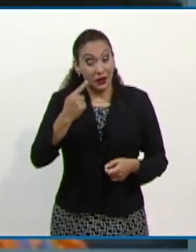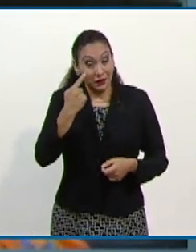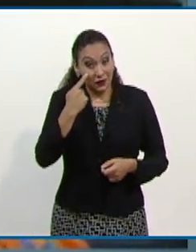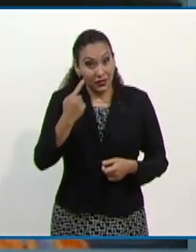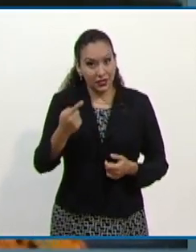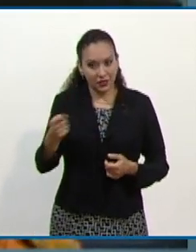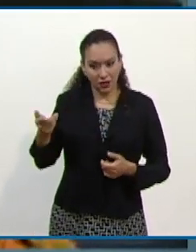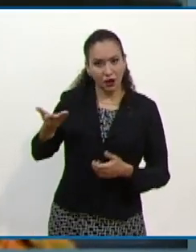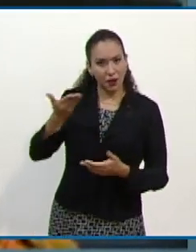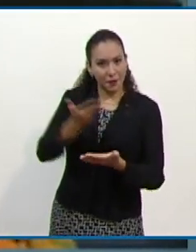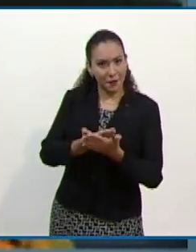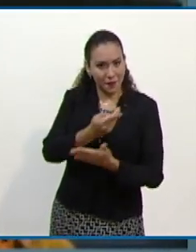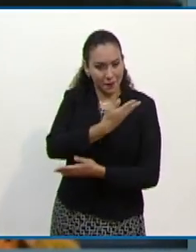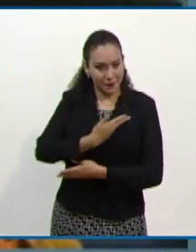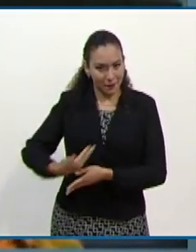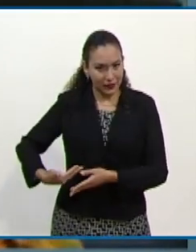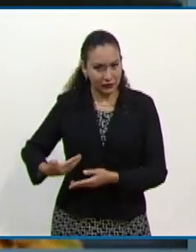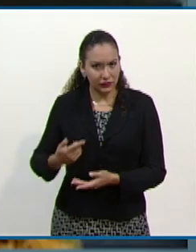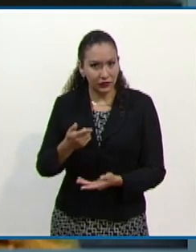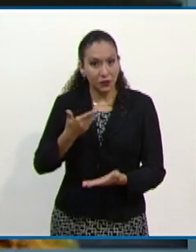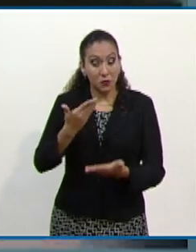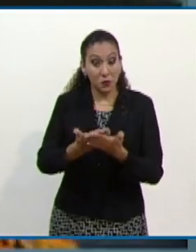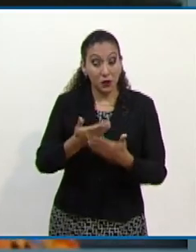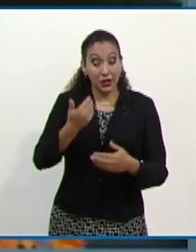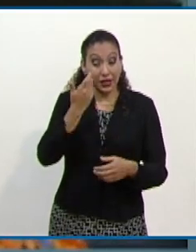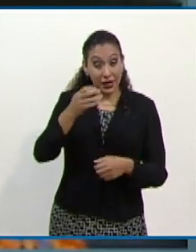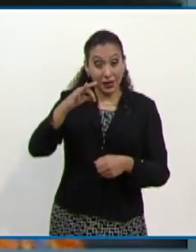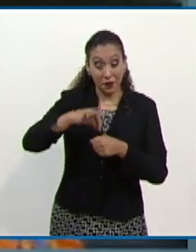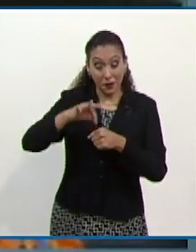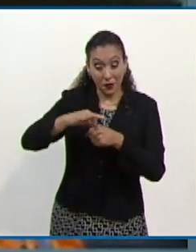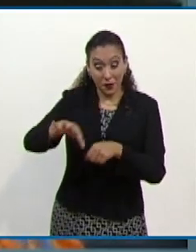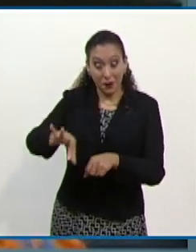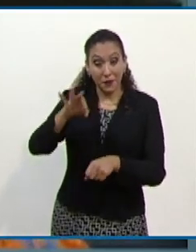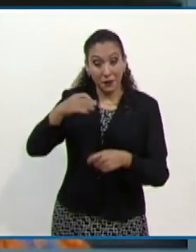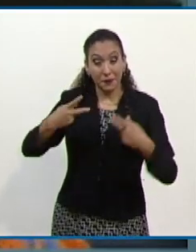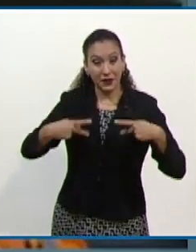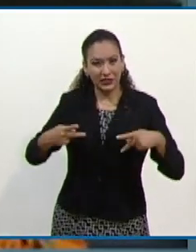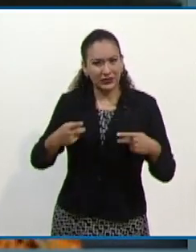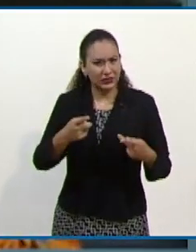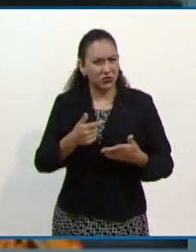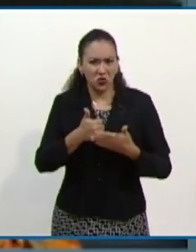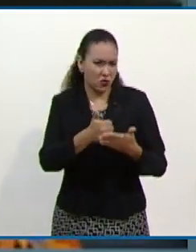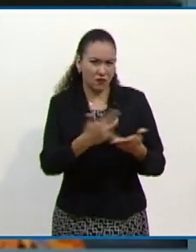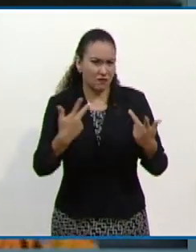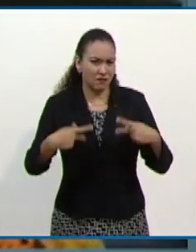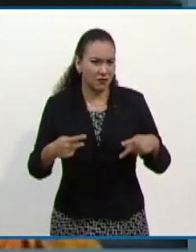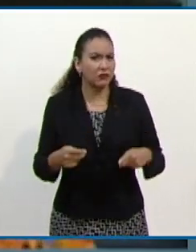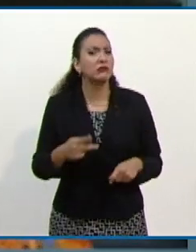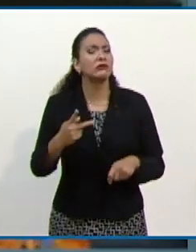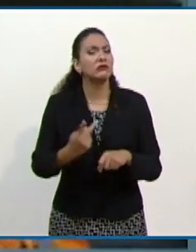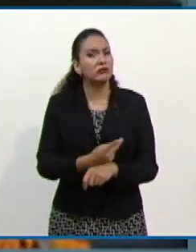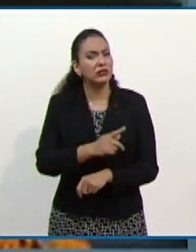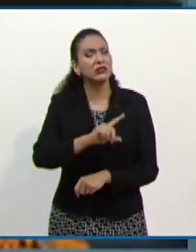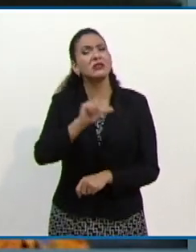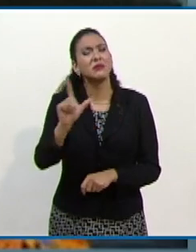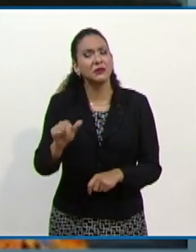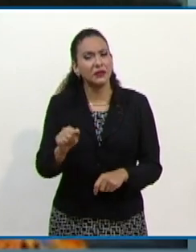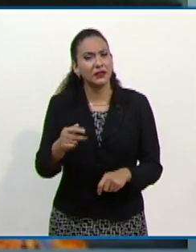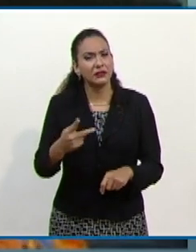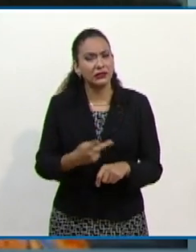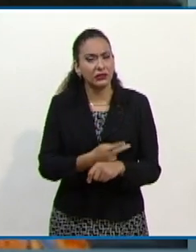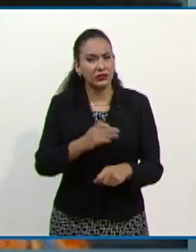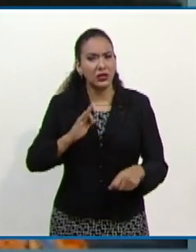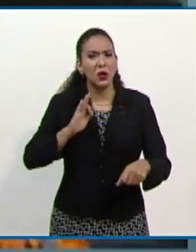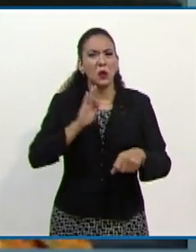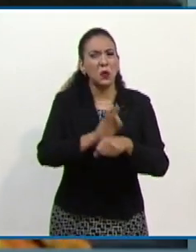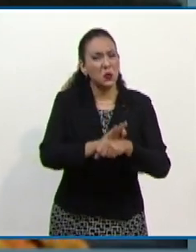está planteada y que eso, lejos de ayudar a la población, terminará desprotegiéndola con